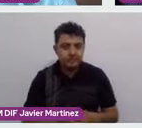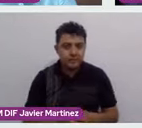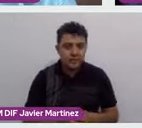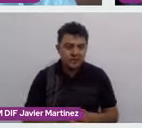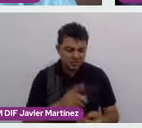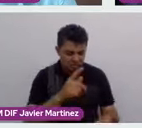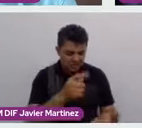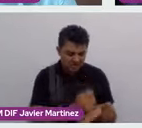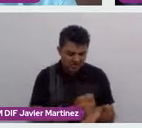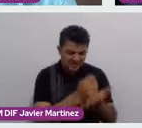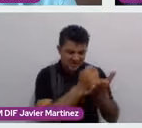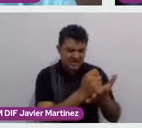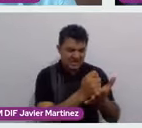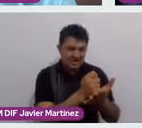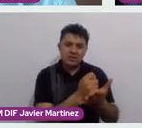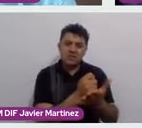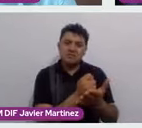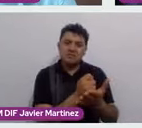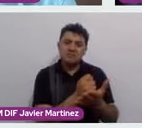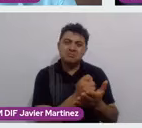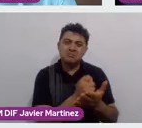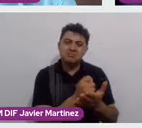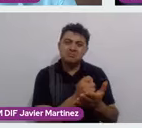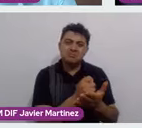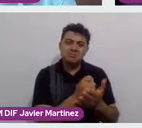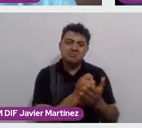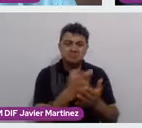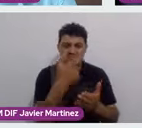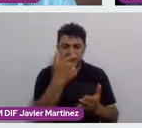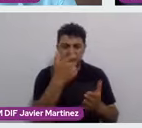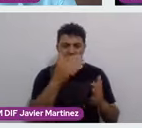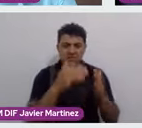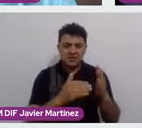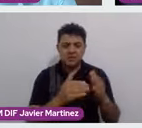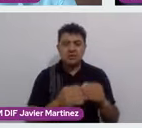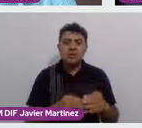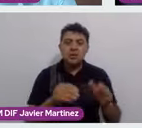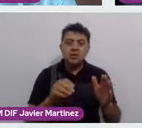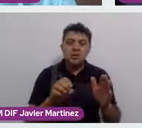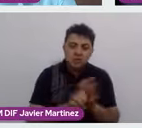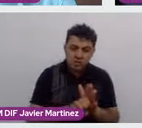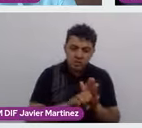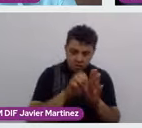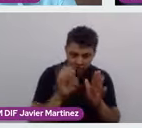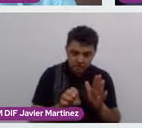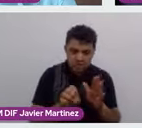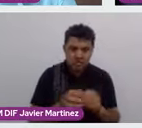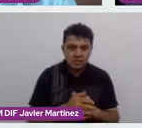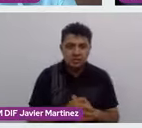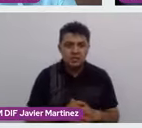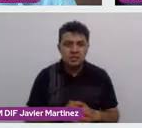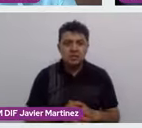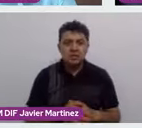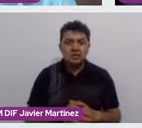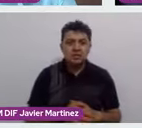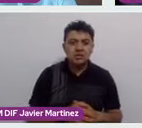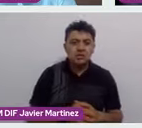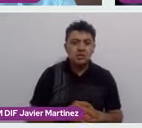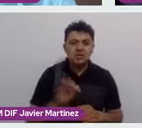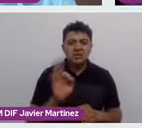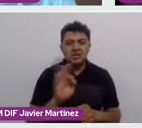ser comprar una de estas fuentes de bisutería, de esas fuentecitas, y colocarlas en la